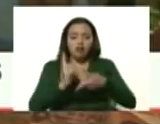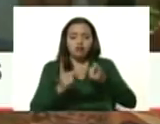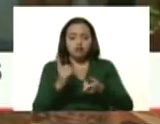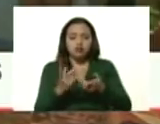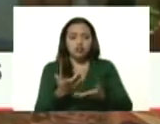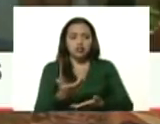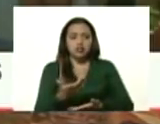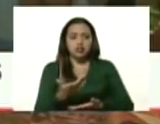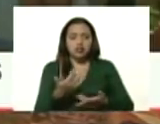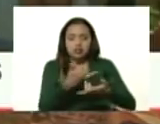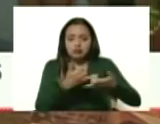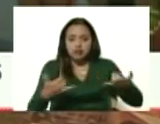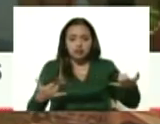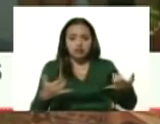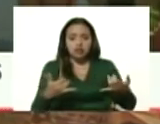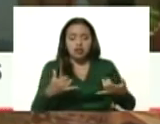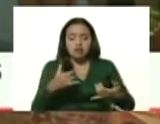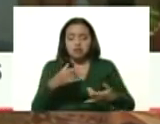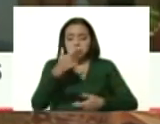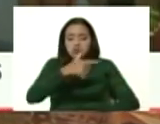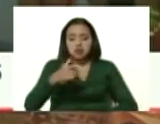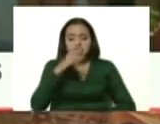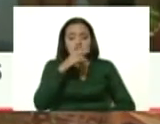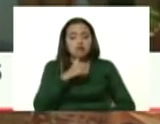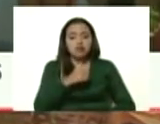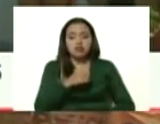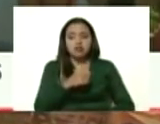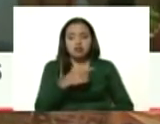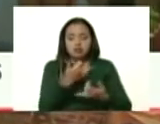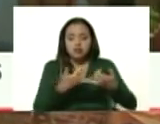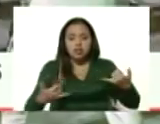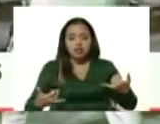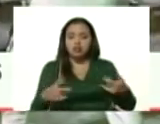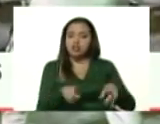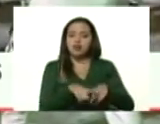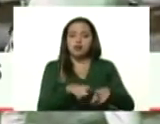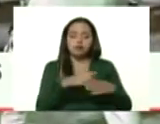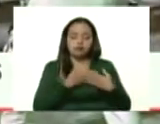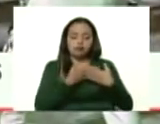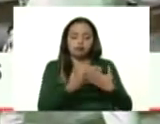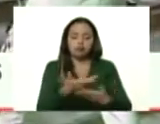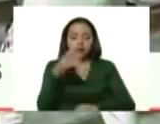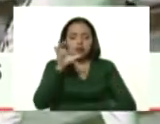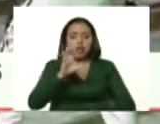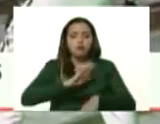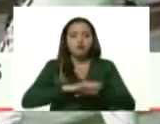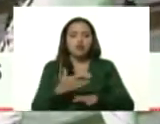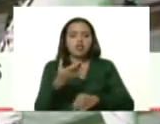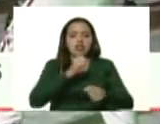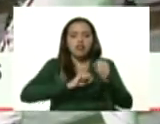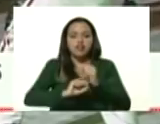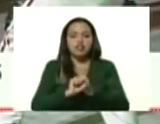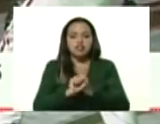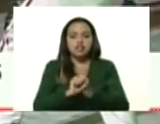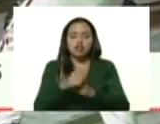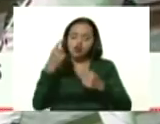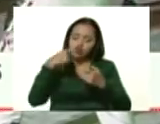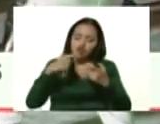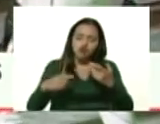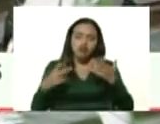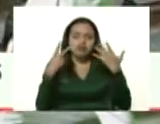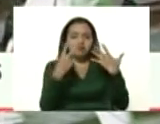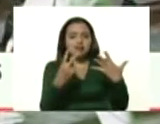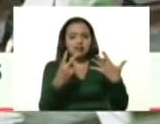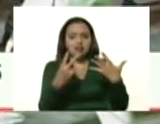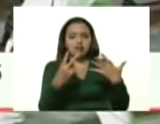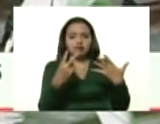realmente ninguno de nosotros tiene limitaciones, todos tenemos algo que dar por nuestra patria, porque el concepto de la defensa integral son 7 ámbitos. Eso es